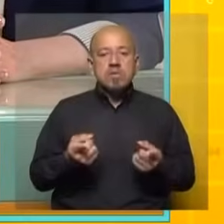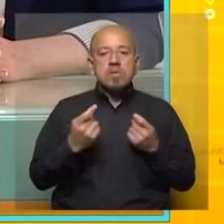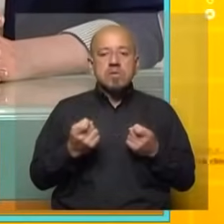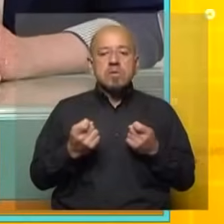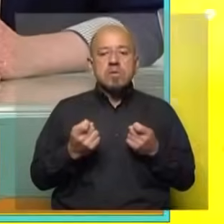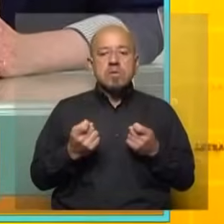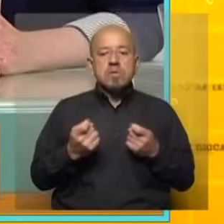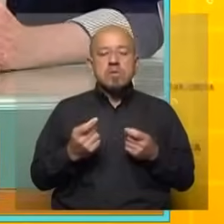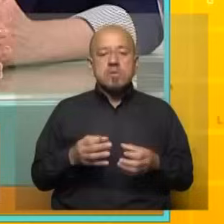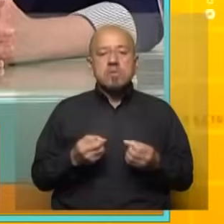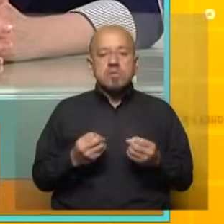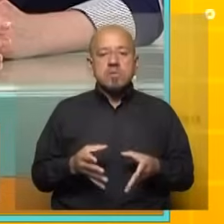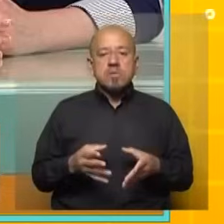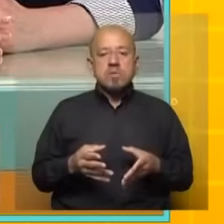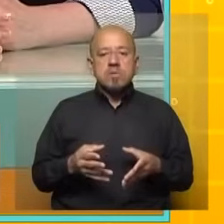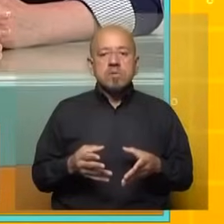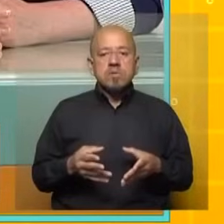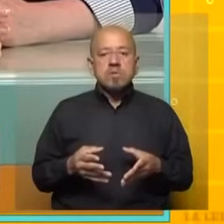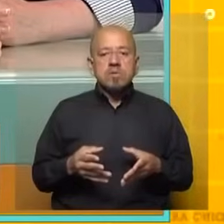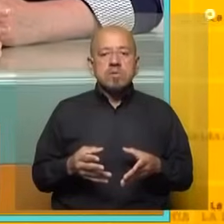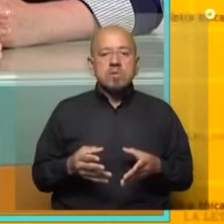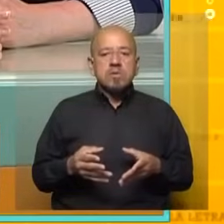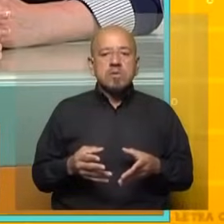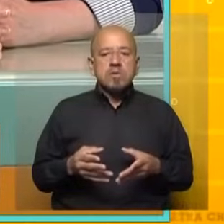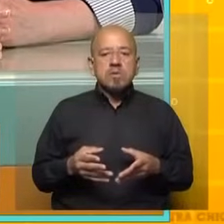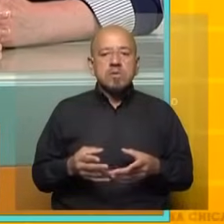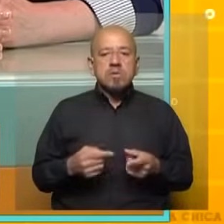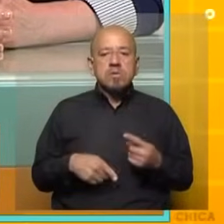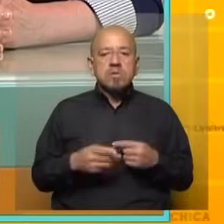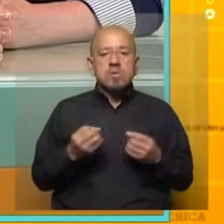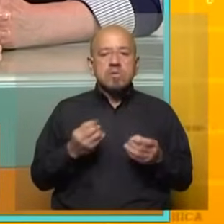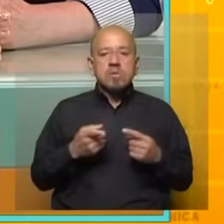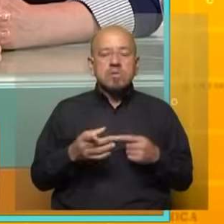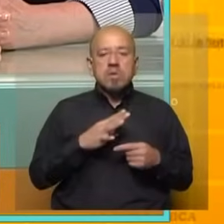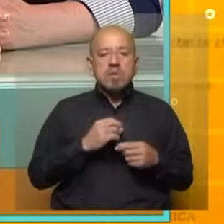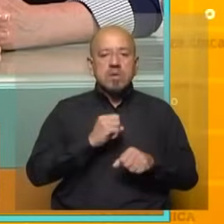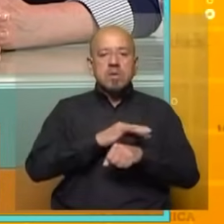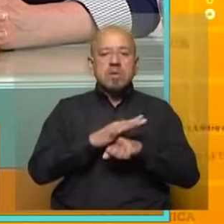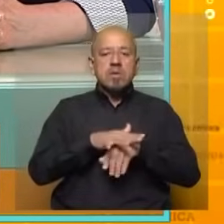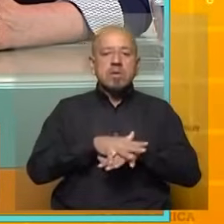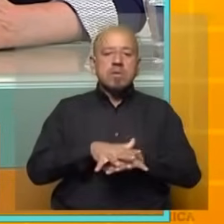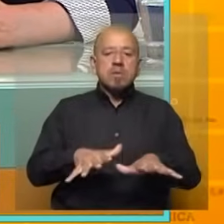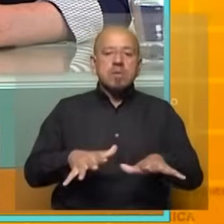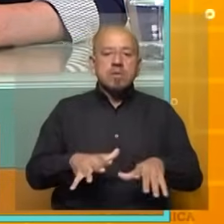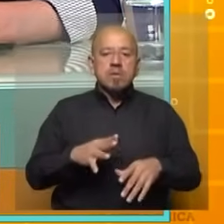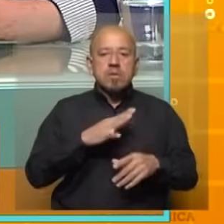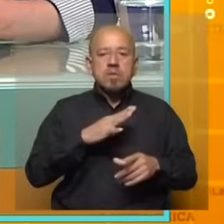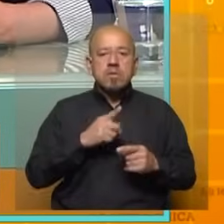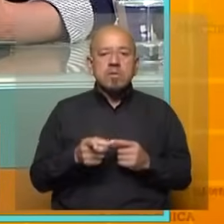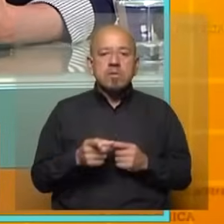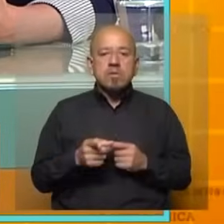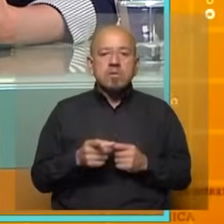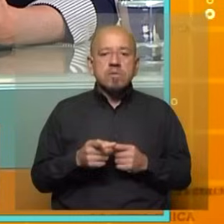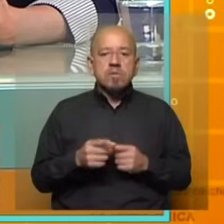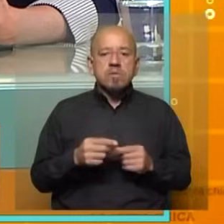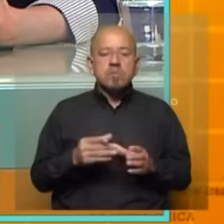también. ¿Por qué? Porque cuando tuvimos la pandemia, nos encontramos con un